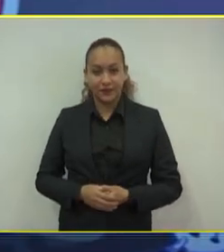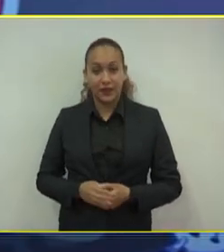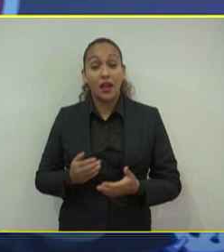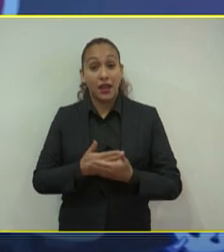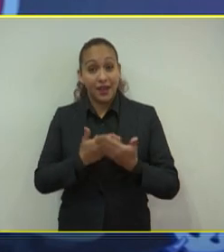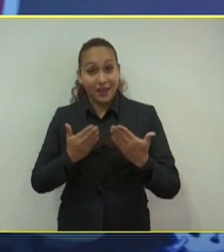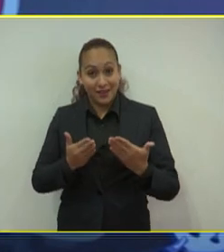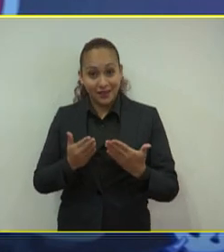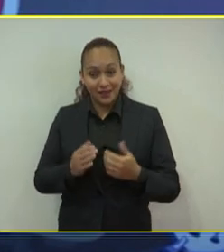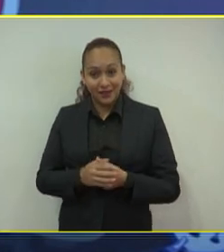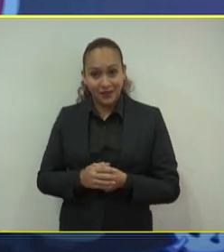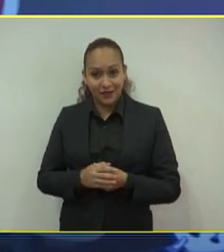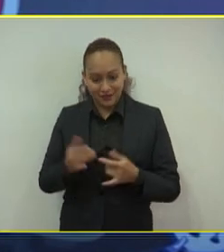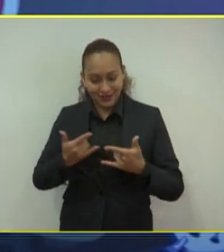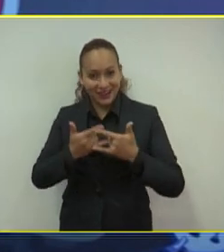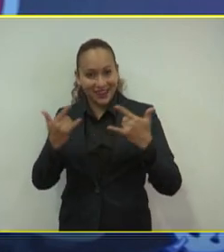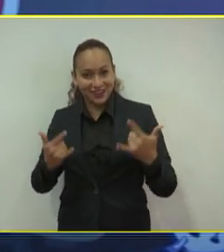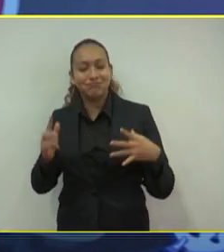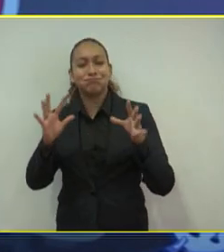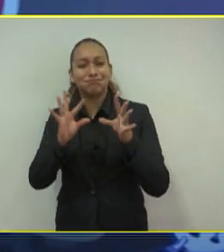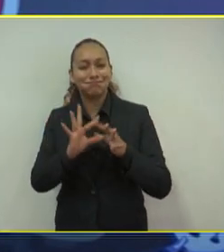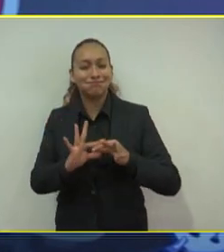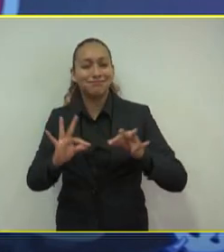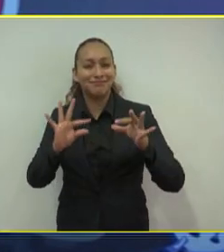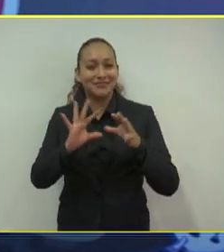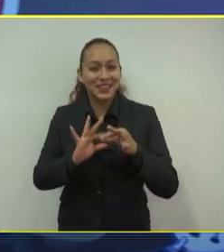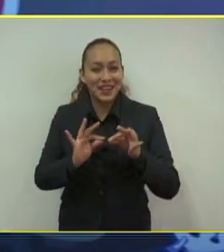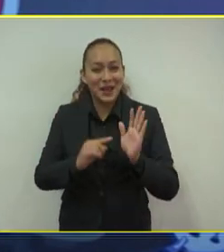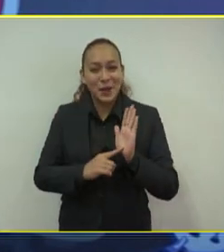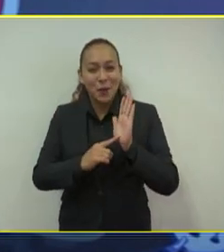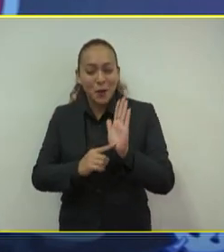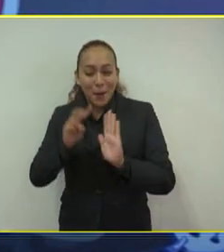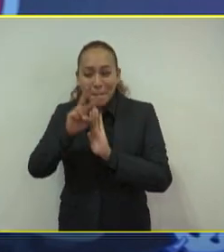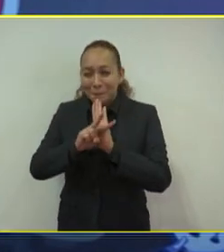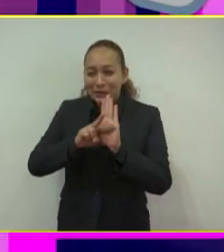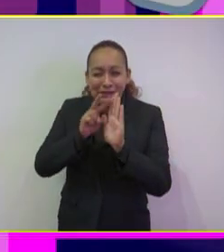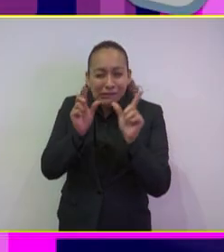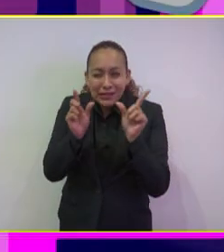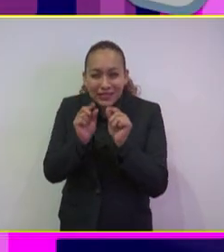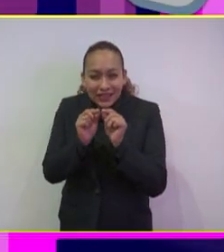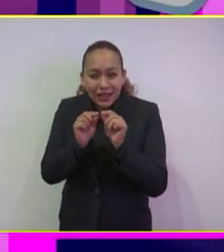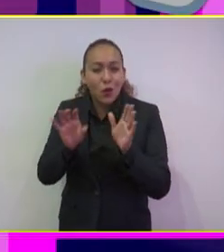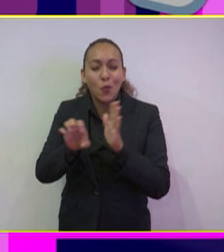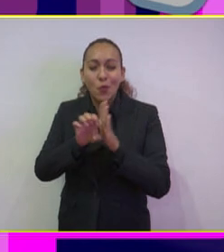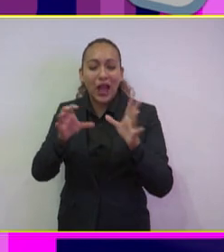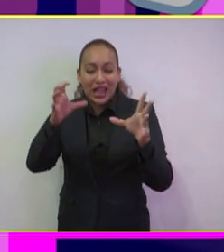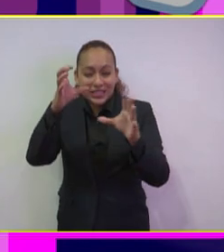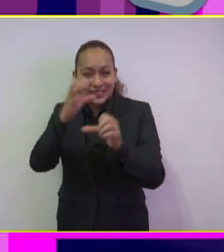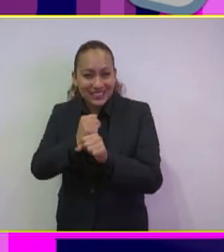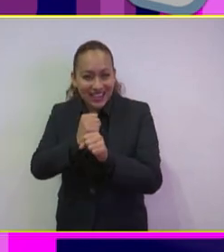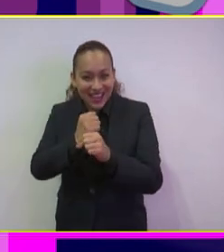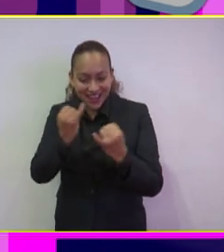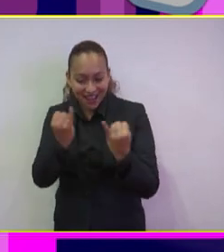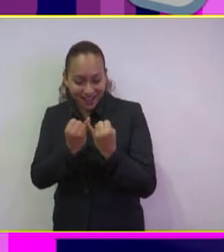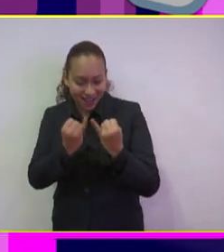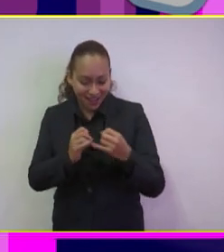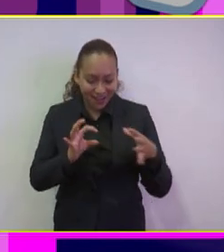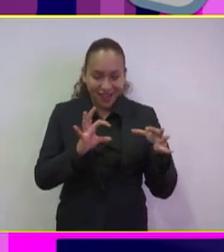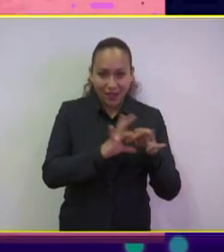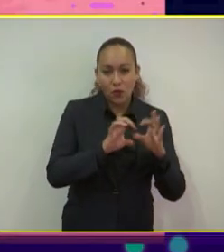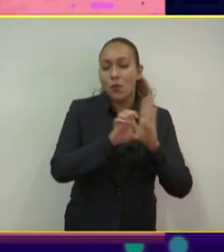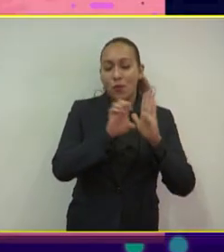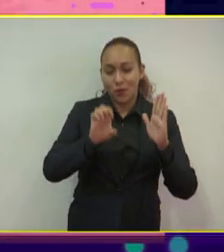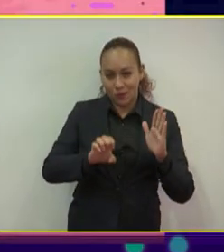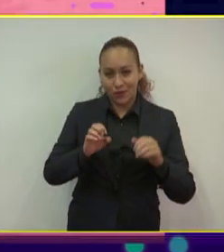mencionar que en el transcurso de esta narrativa se presentan pequeños clips donde se da la seña de acuerdo a lo que se quiere mostrar.